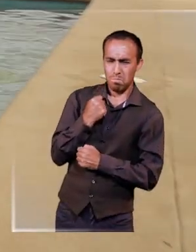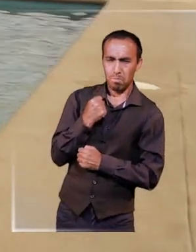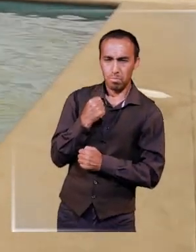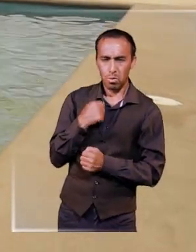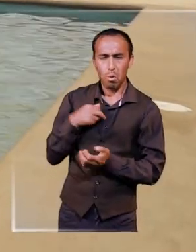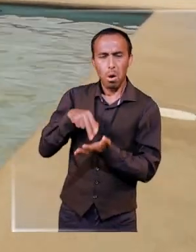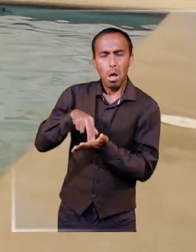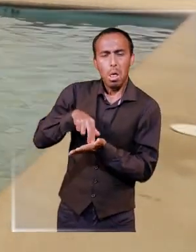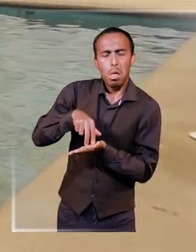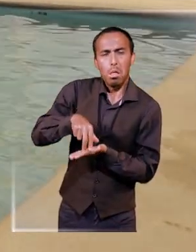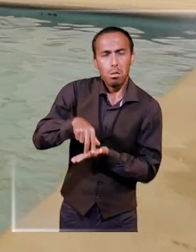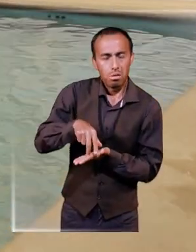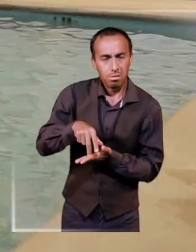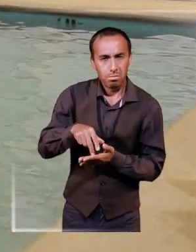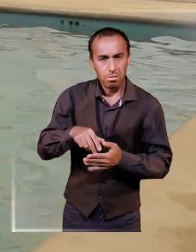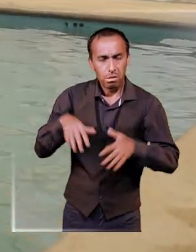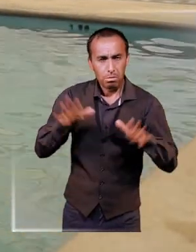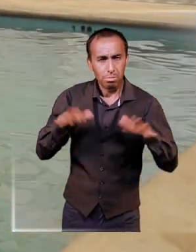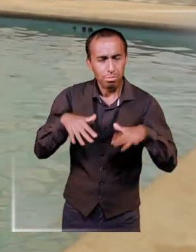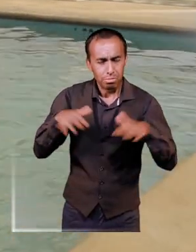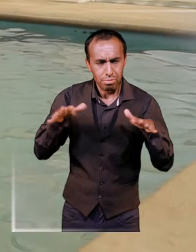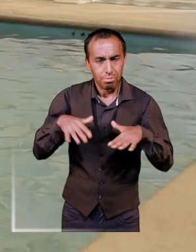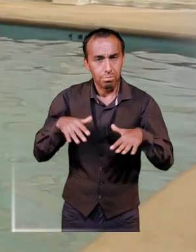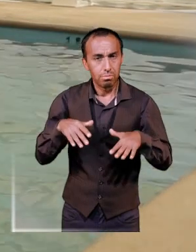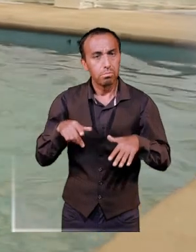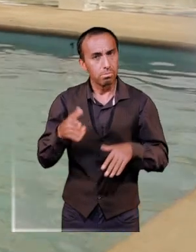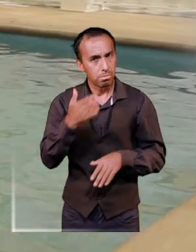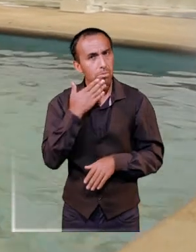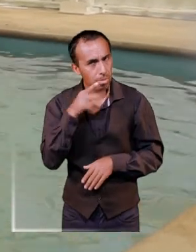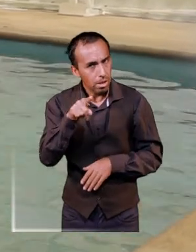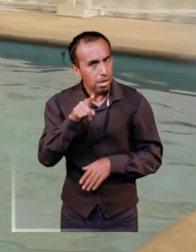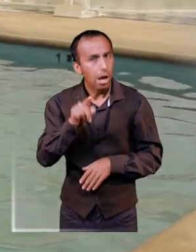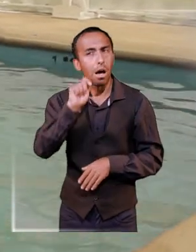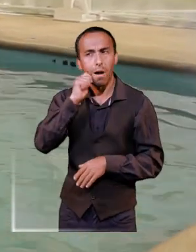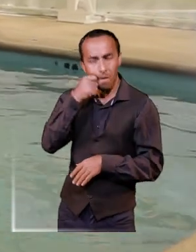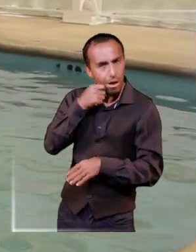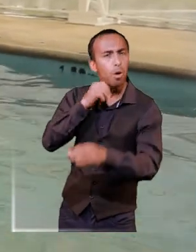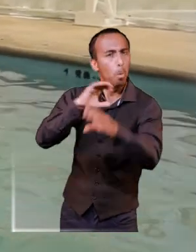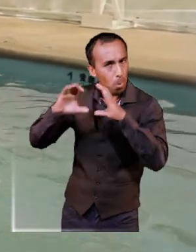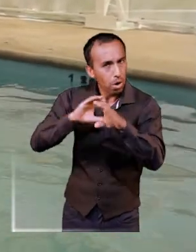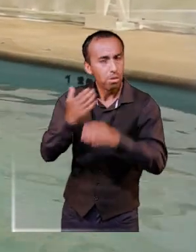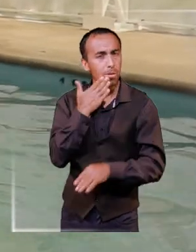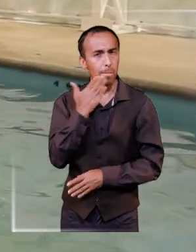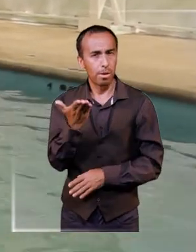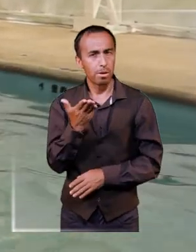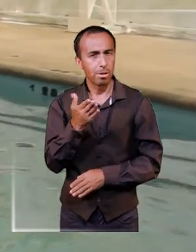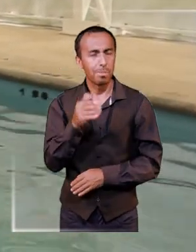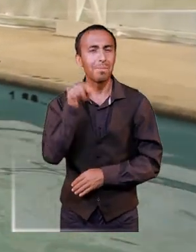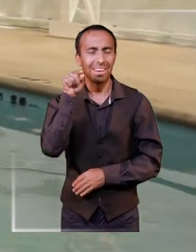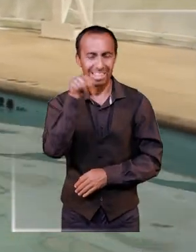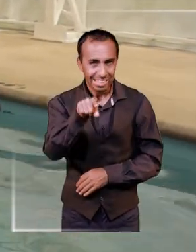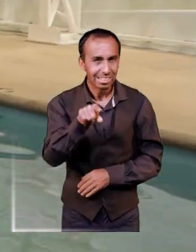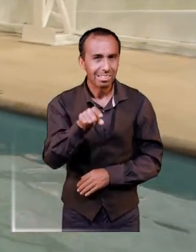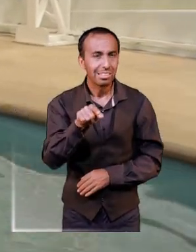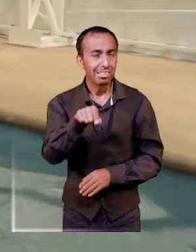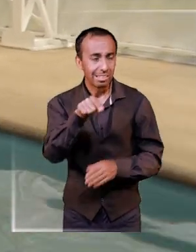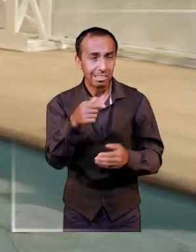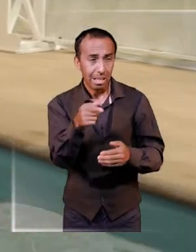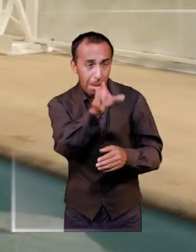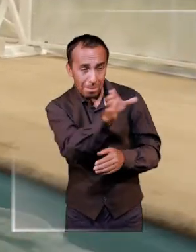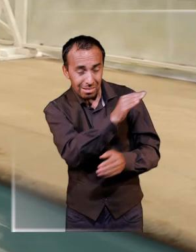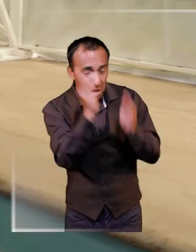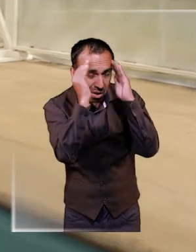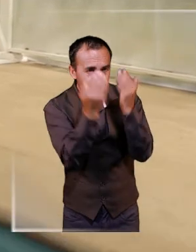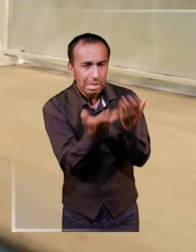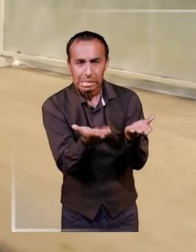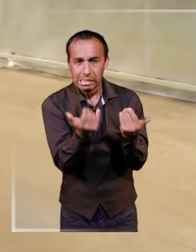minuto o está ensimismado o camina en punta de pie o aletea, eso siempre detrás de eso hay intención comunicativa. Ya sea